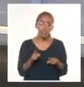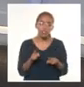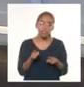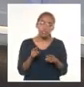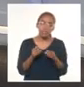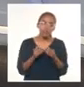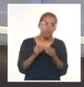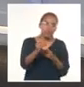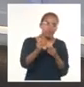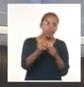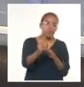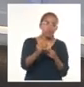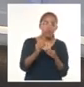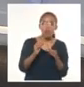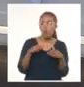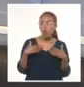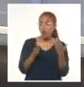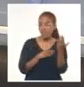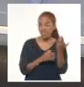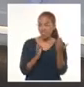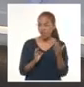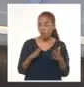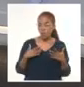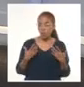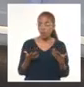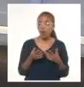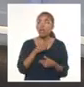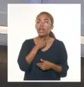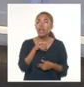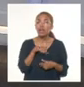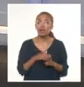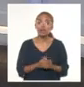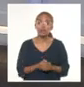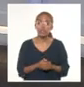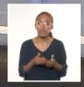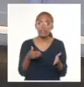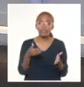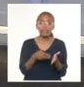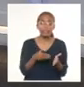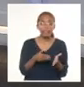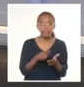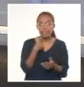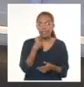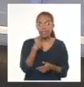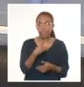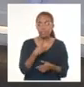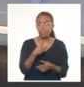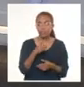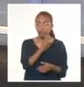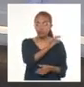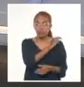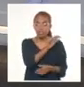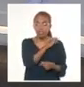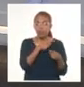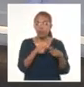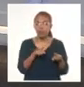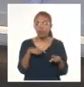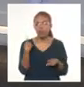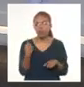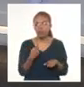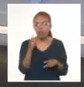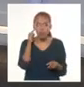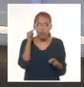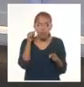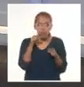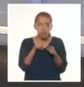de todos los anuncios? En efecto, es limitado como señala la declaración de la Cancillería, pero seamos un poco más